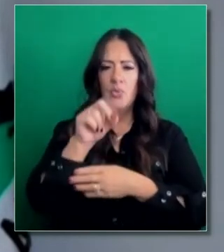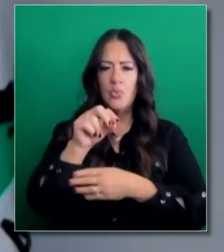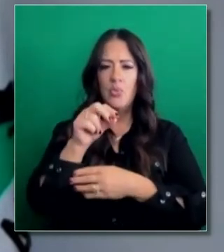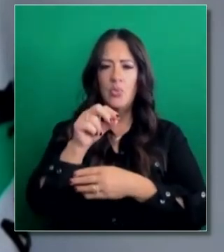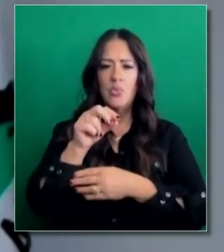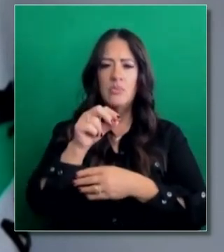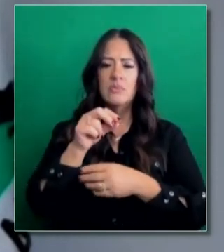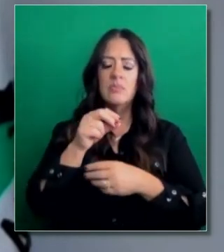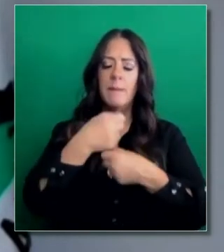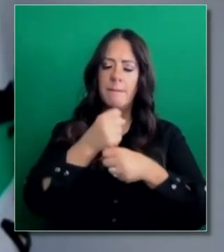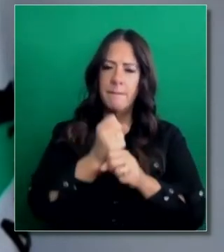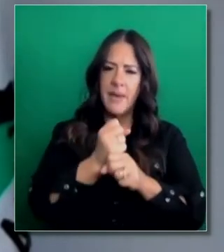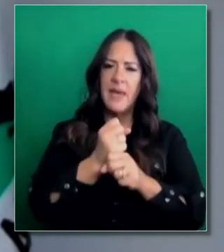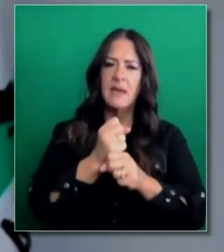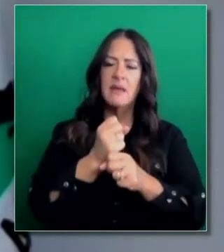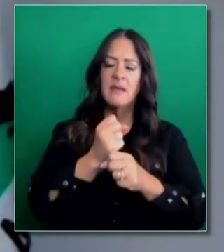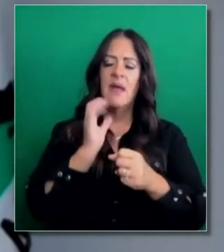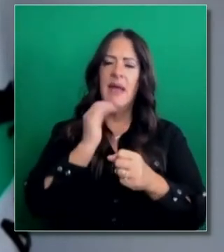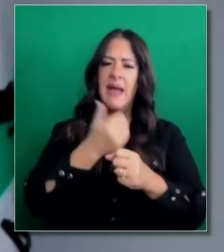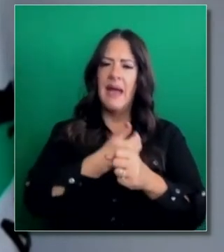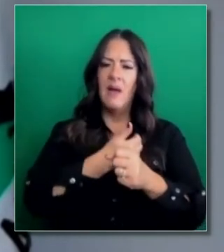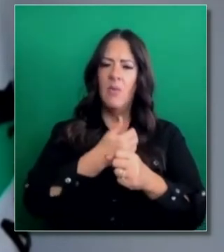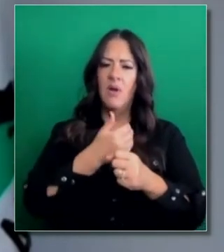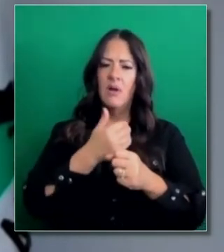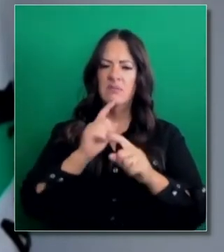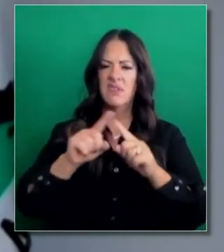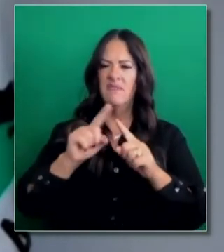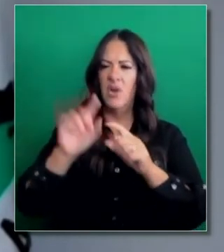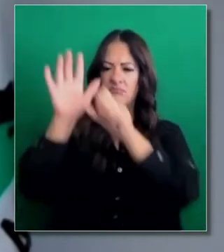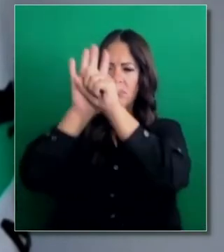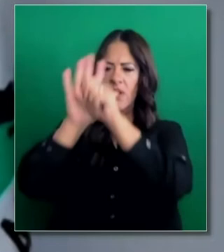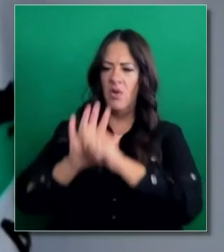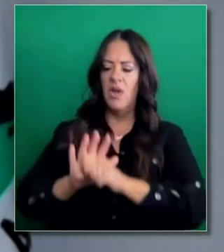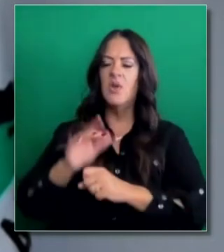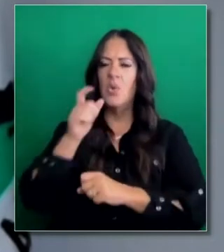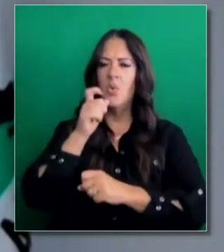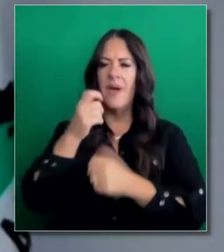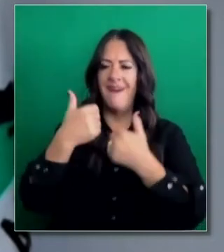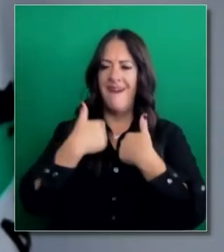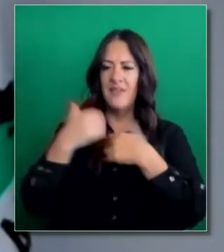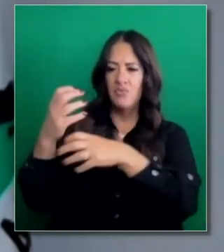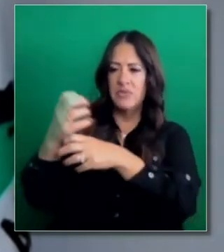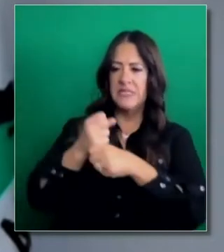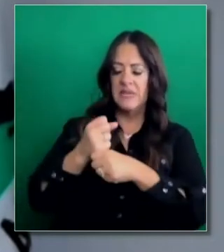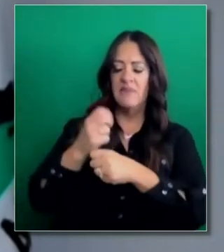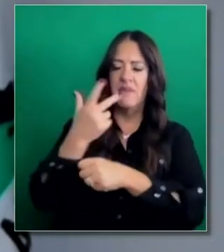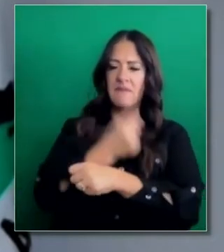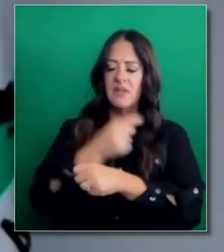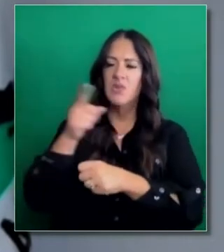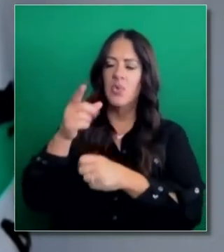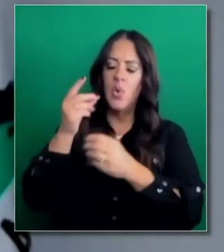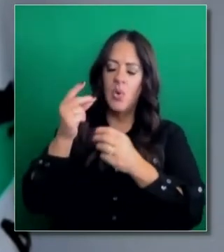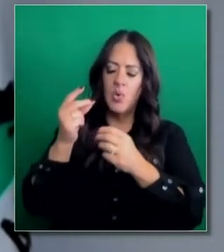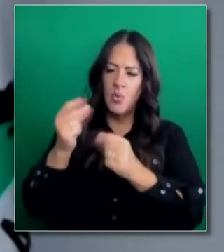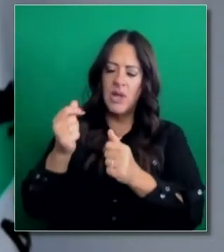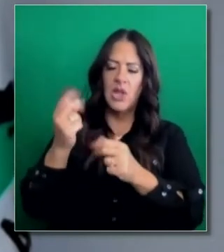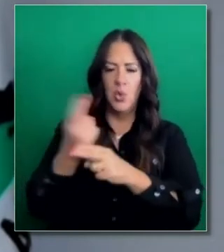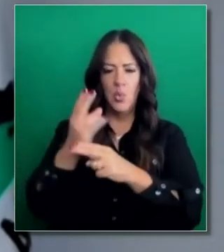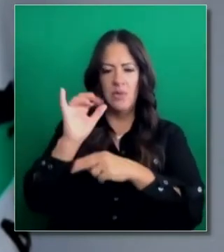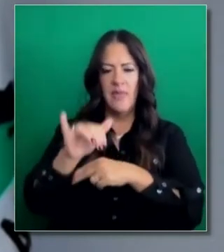precisamente que podamos crear una capacidad de que los vacunadores puedan trabajar lo más rápidamente